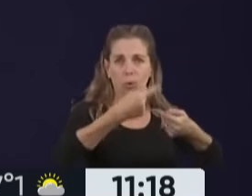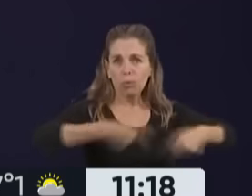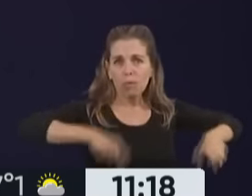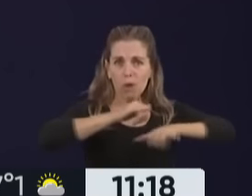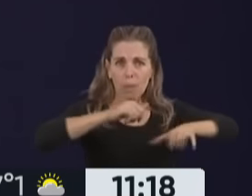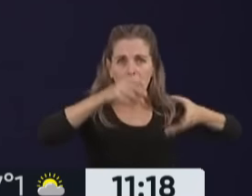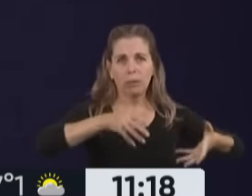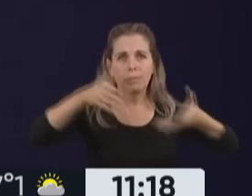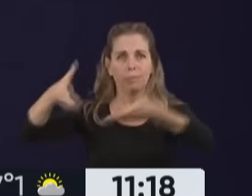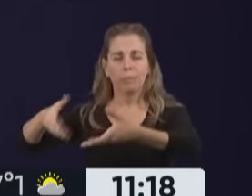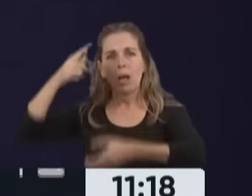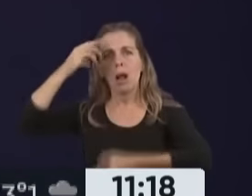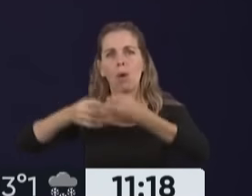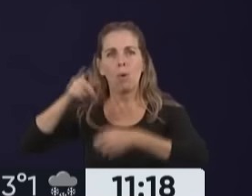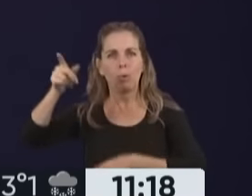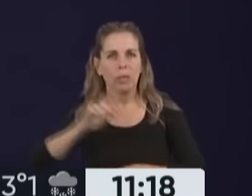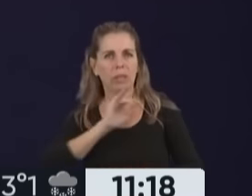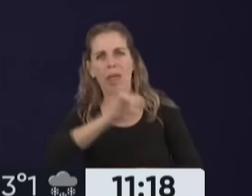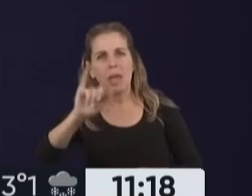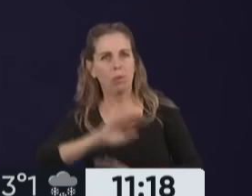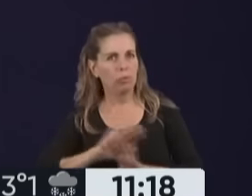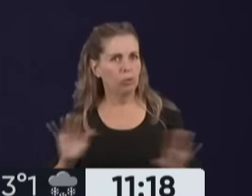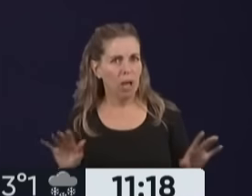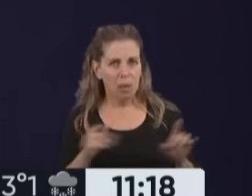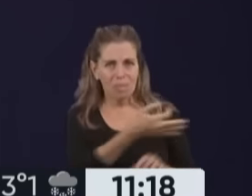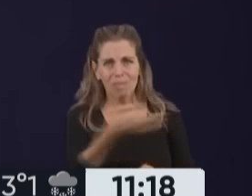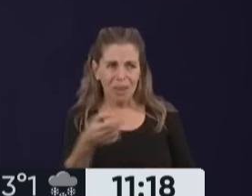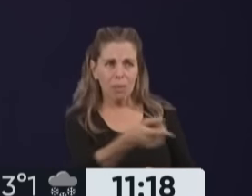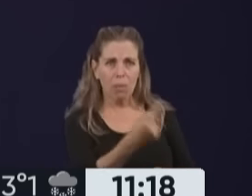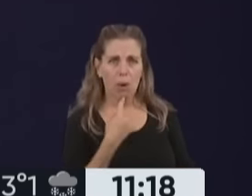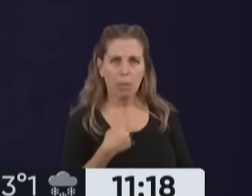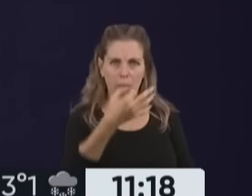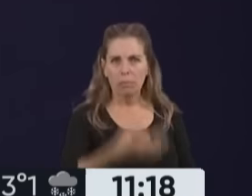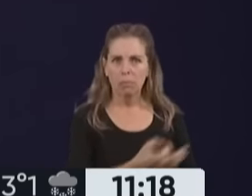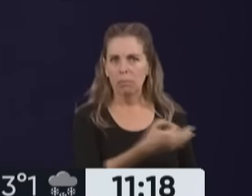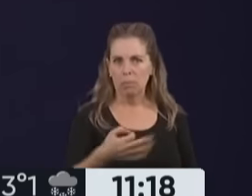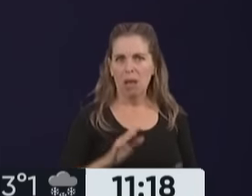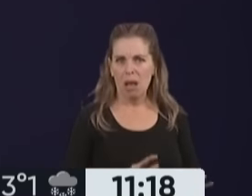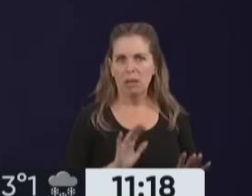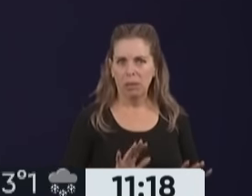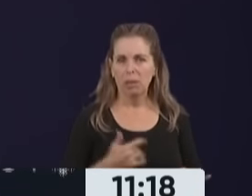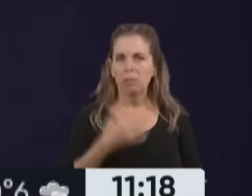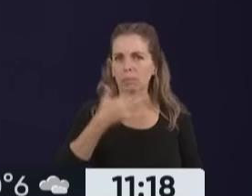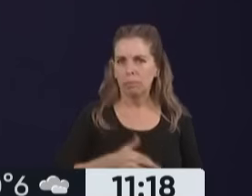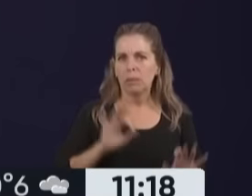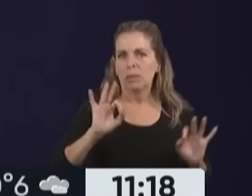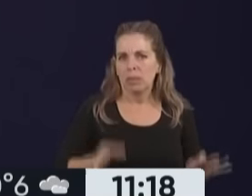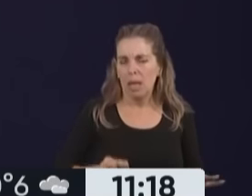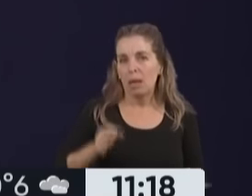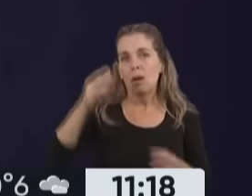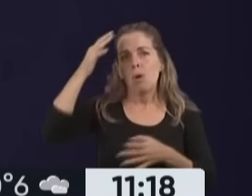por supuesto que lo que mencionás es efectivamente así. Esto entiendo que la justicia está investigando